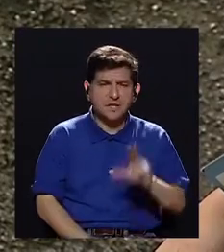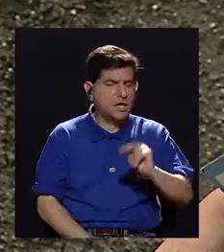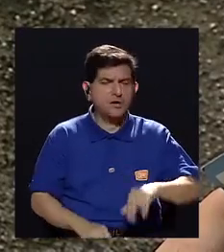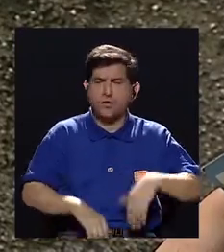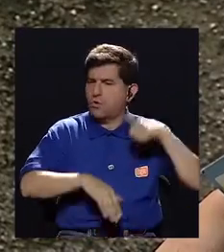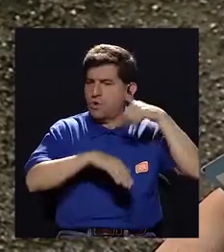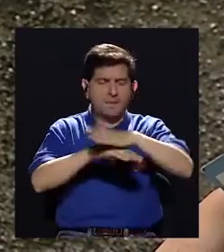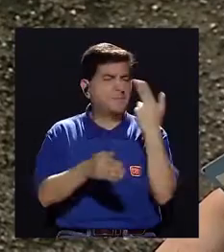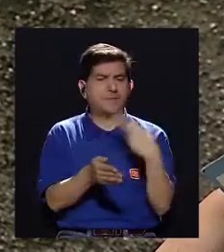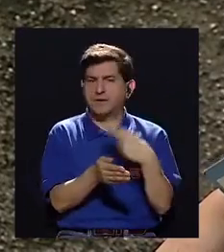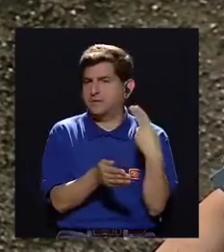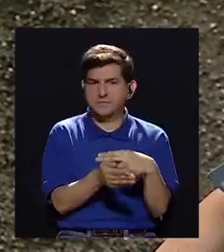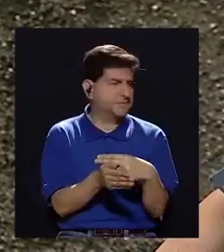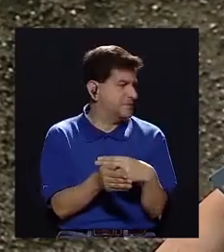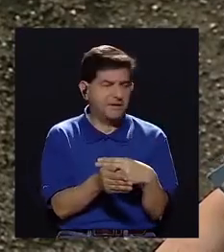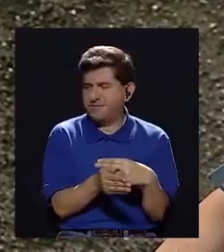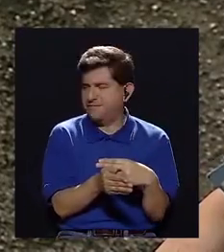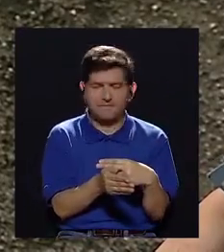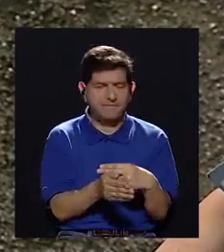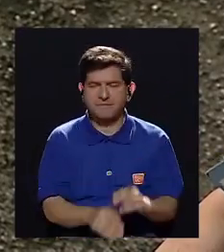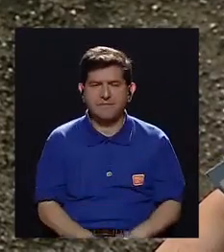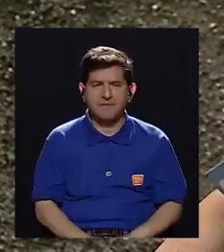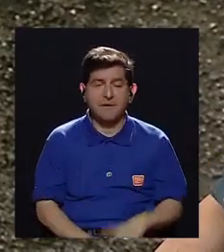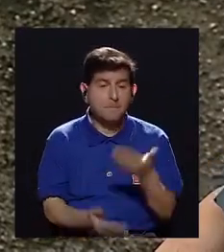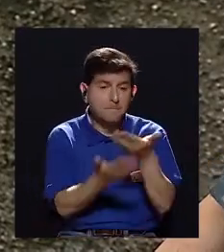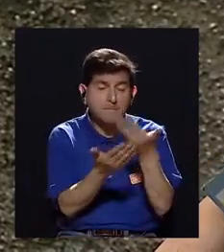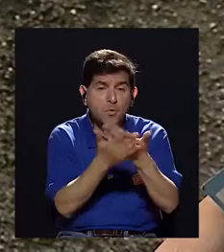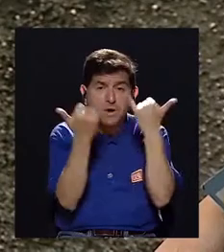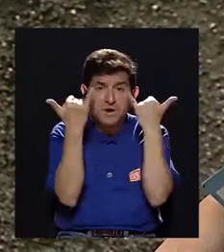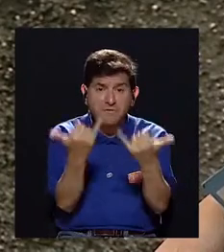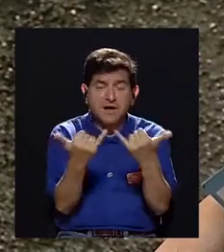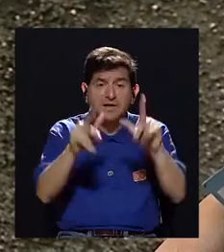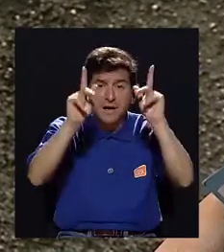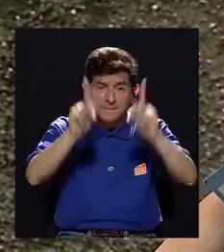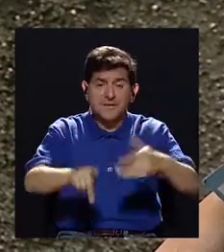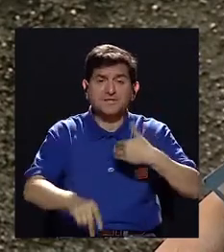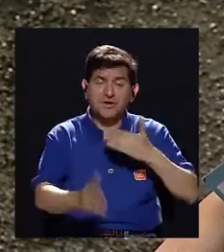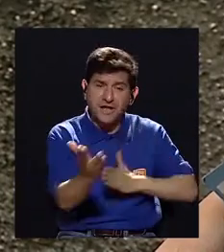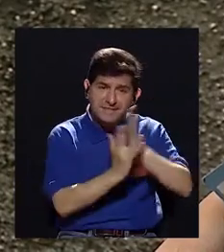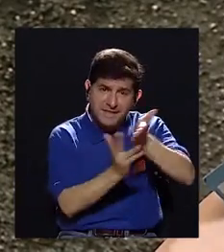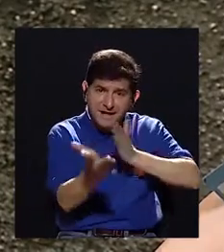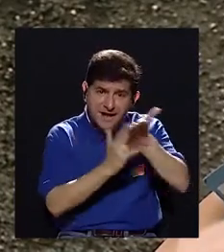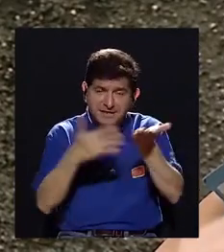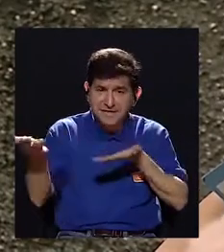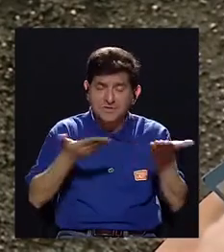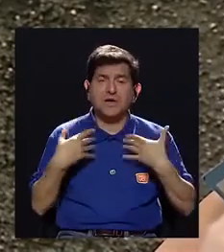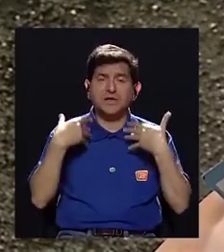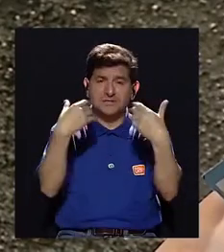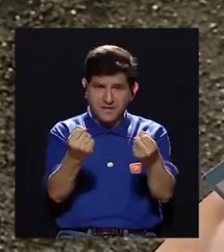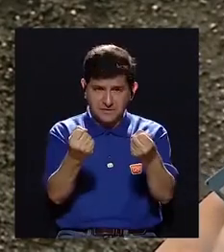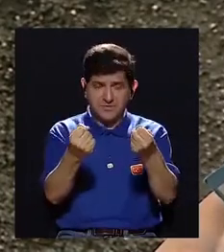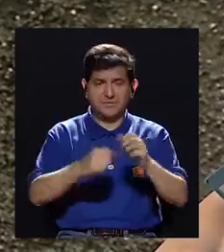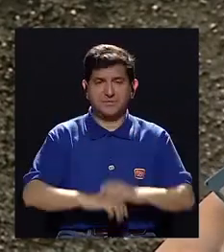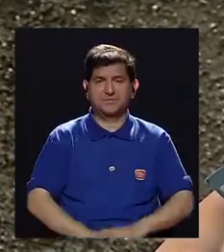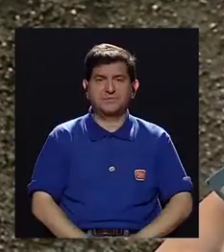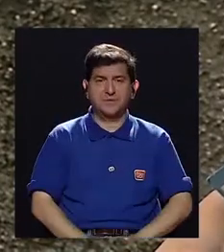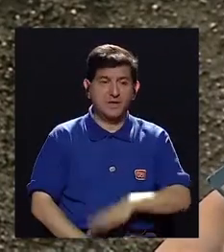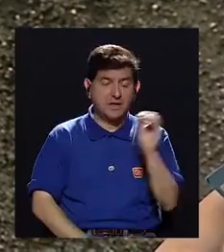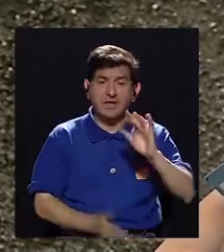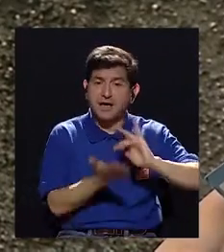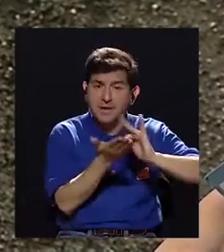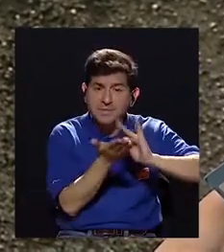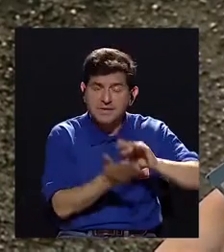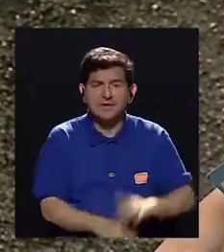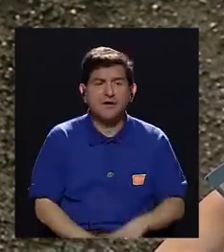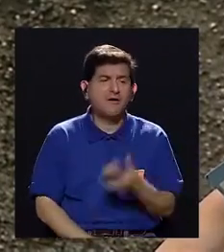debería hospitalizarse. Hay una evidencia de que la persona tiene acceso al servicio de salud y a